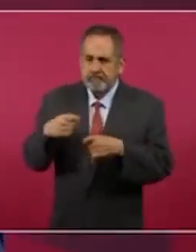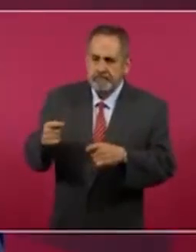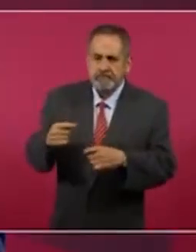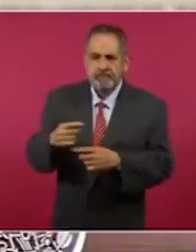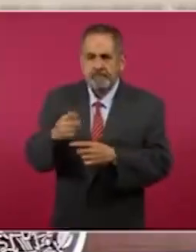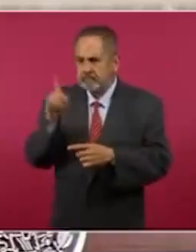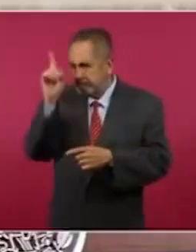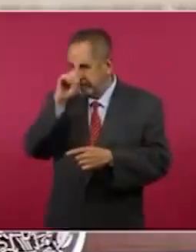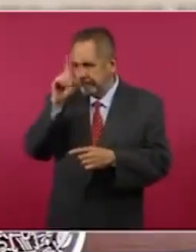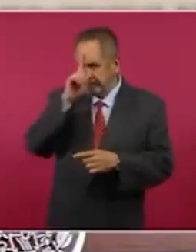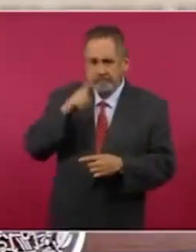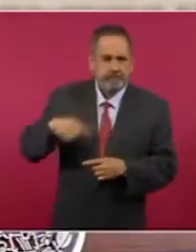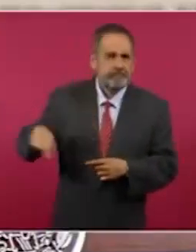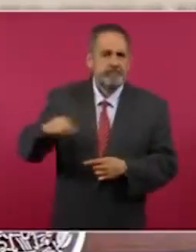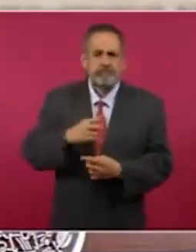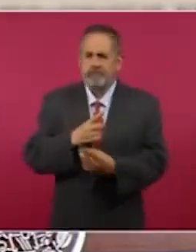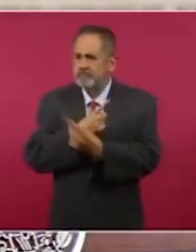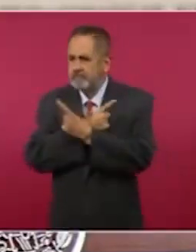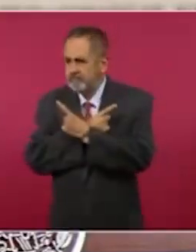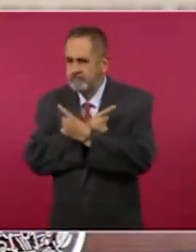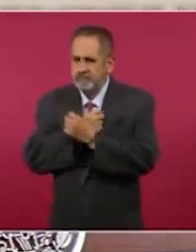y